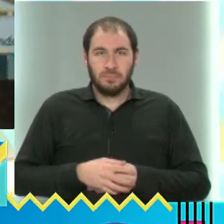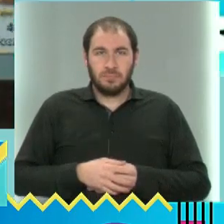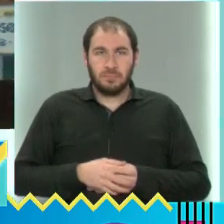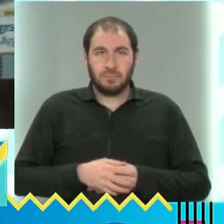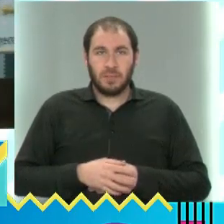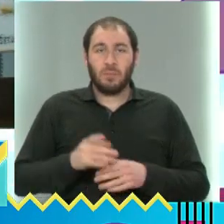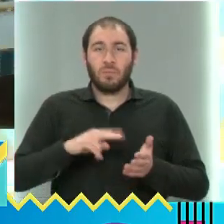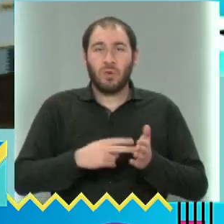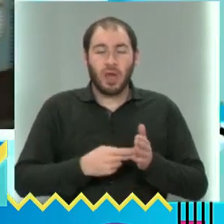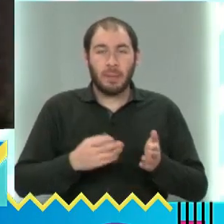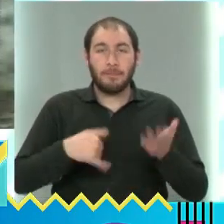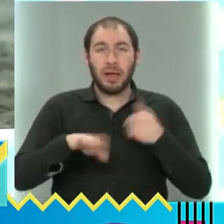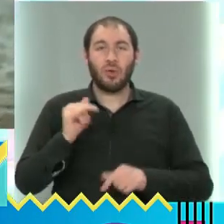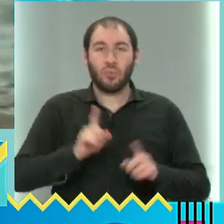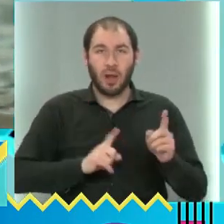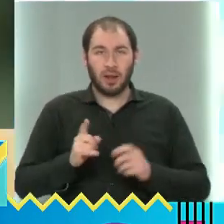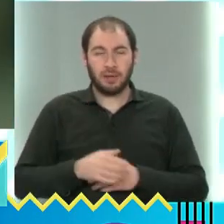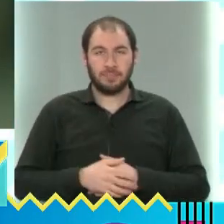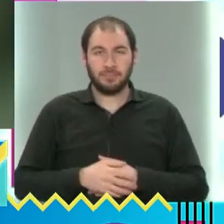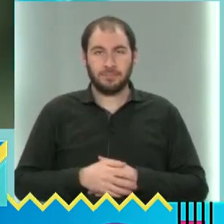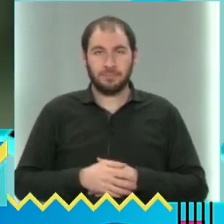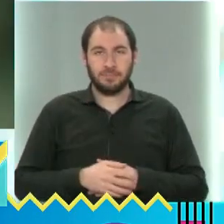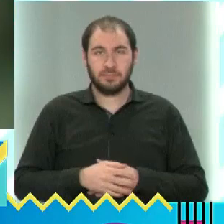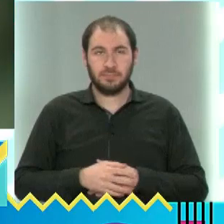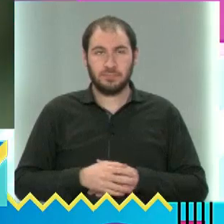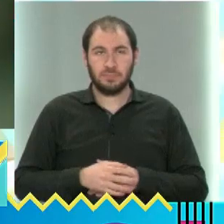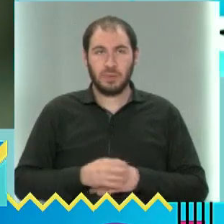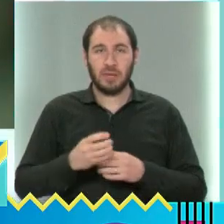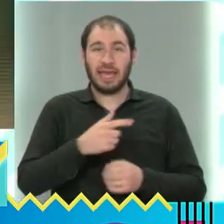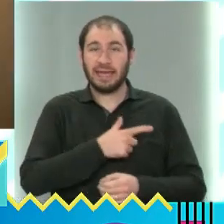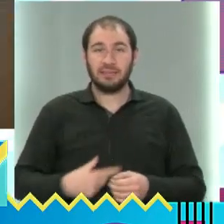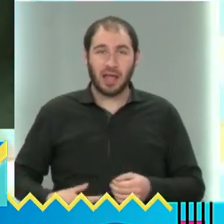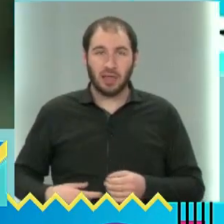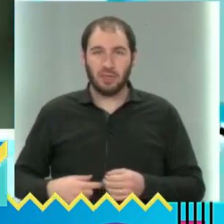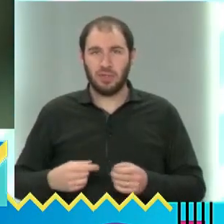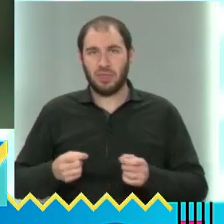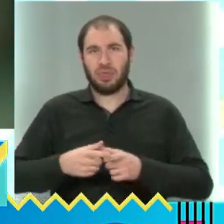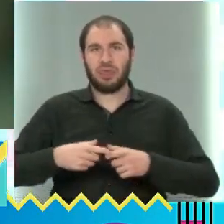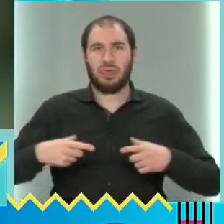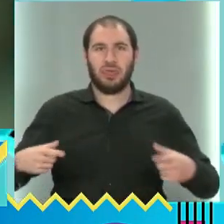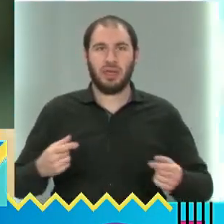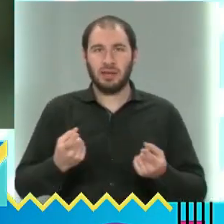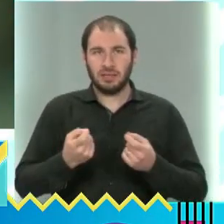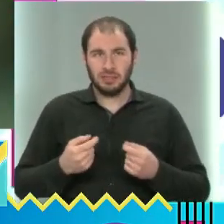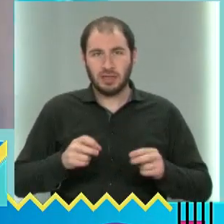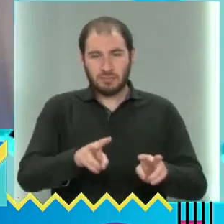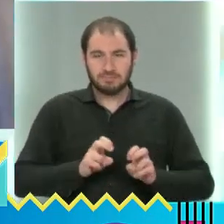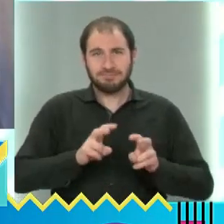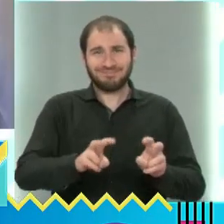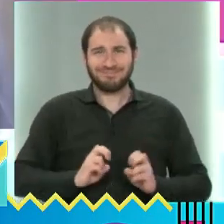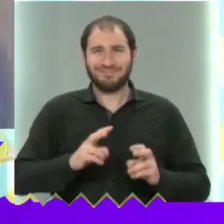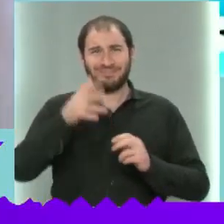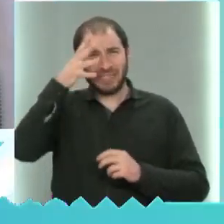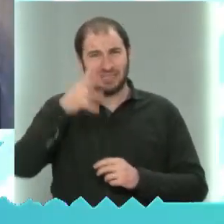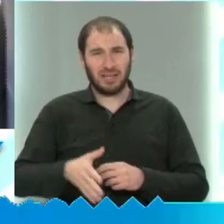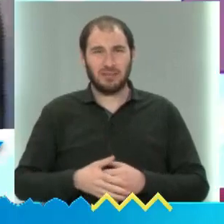el problema central de esto viene por un Estado sobredimensionado que necesita recaudar mucha